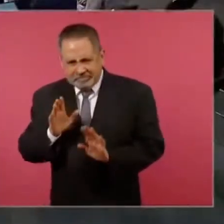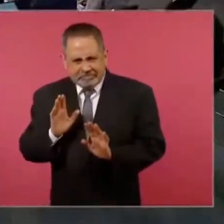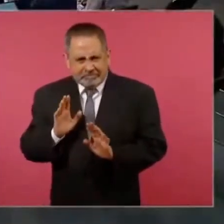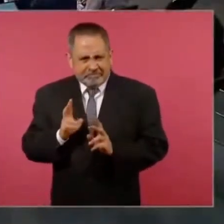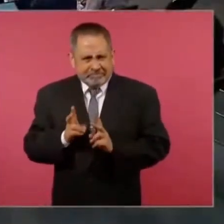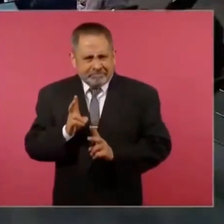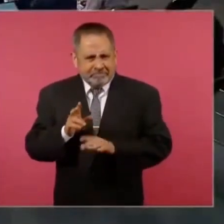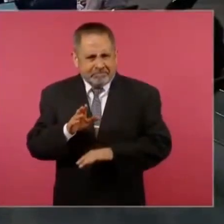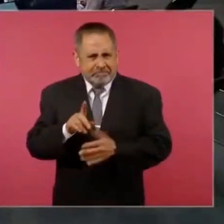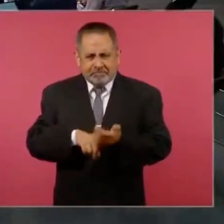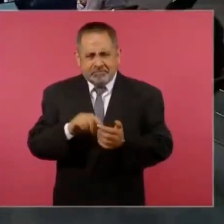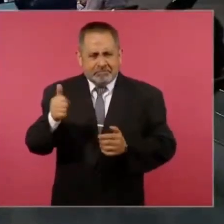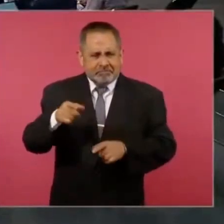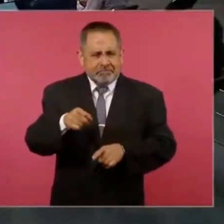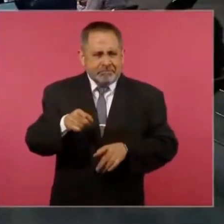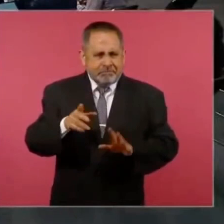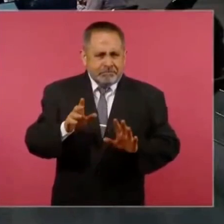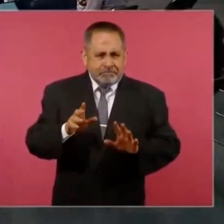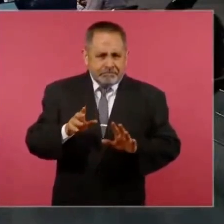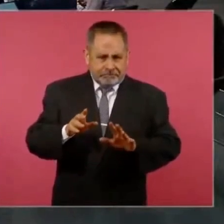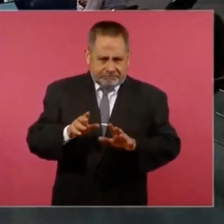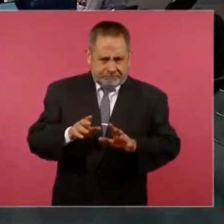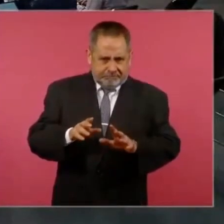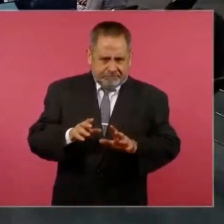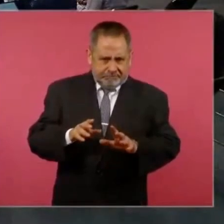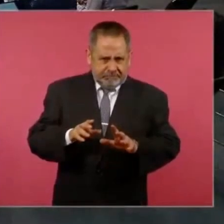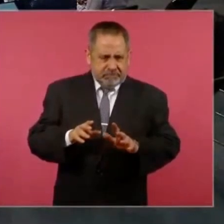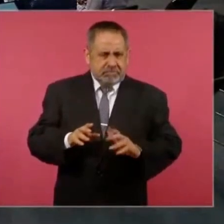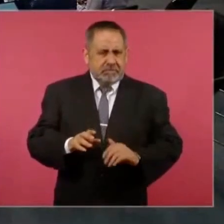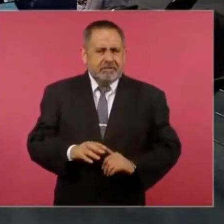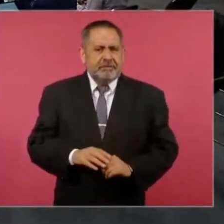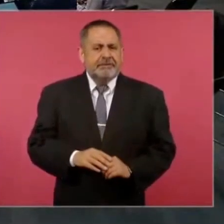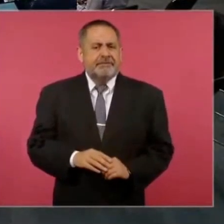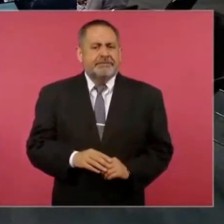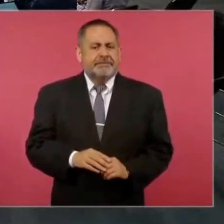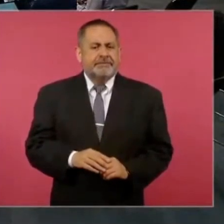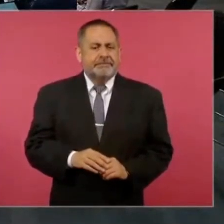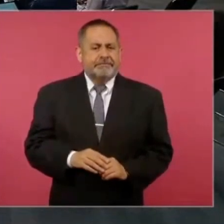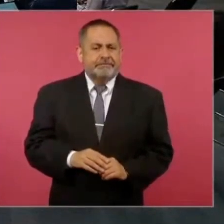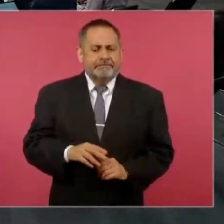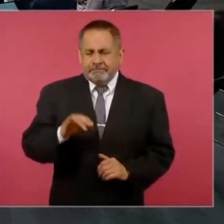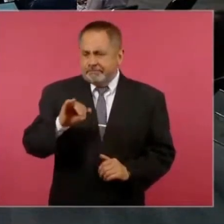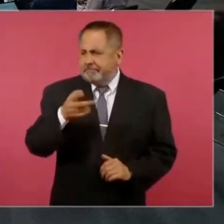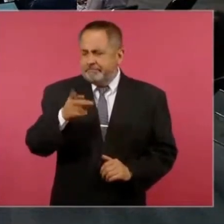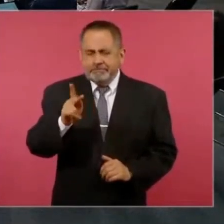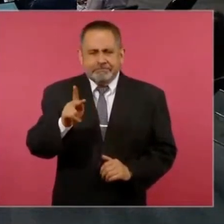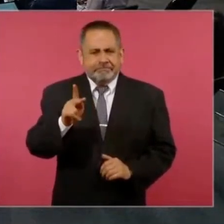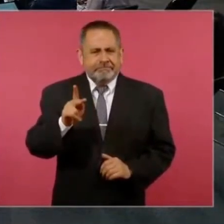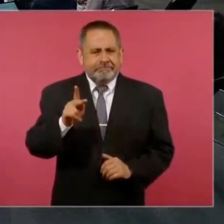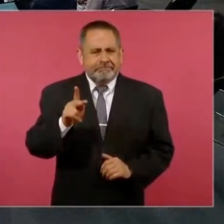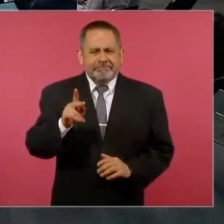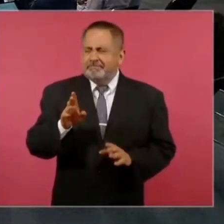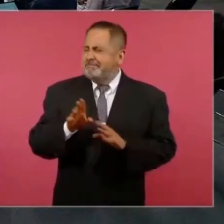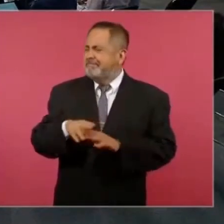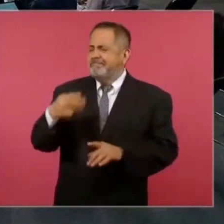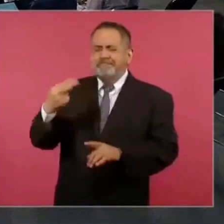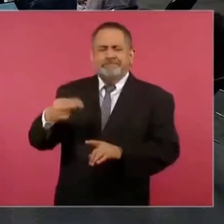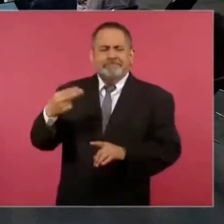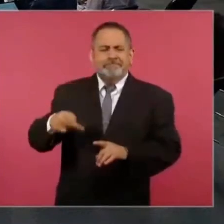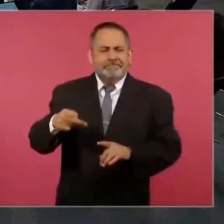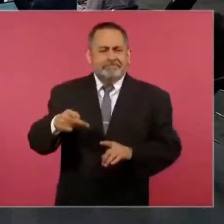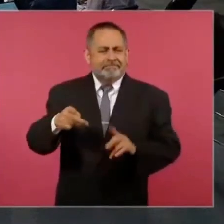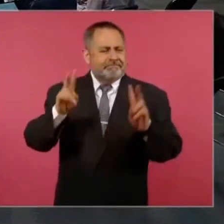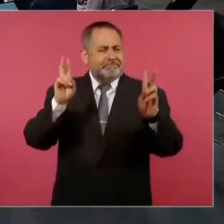No, no, no, de otra. Pues es una, sí. Un incidente, una sí, situación. Pero lo, ¿cómo se llama el